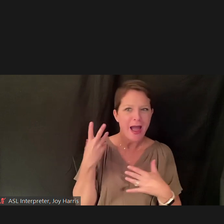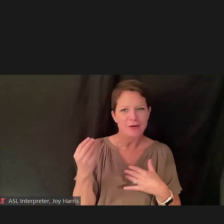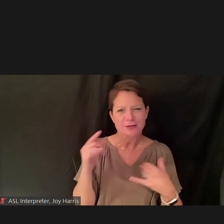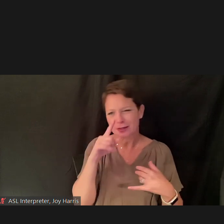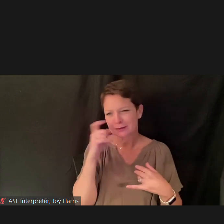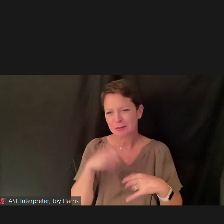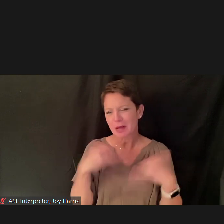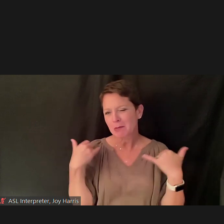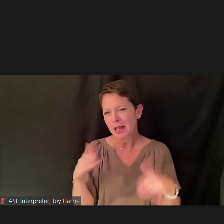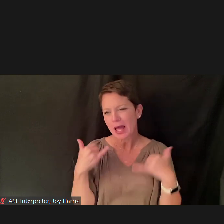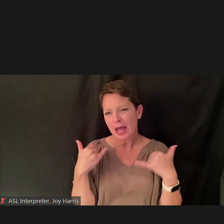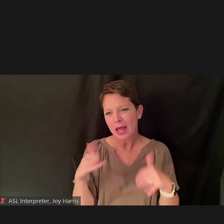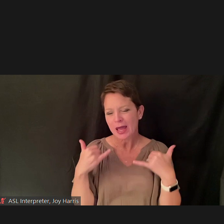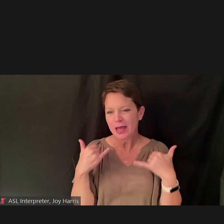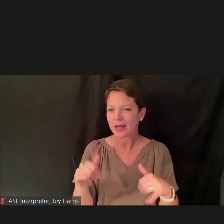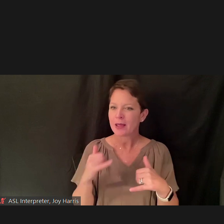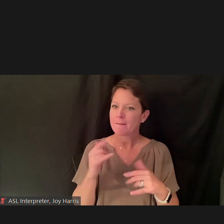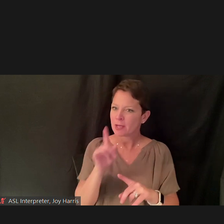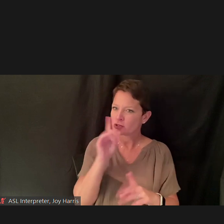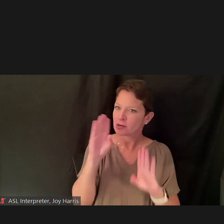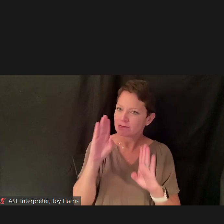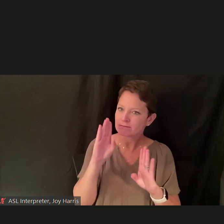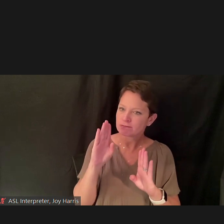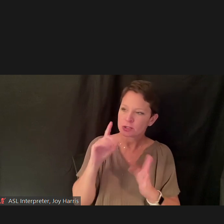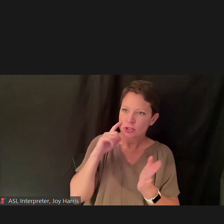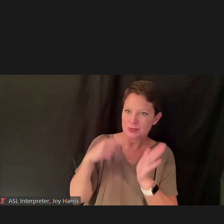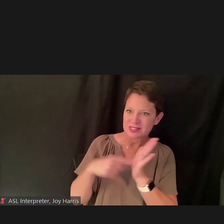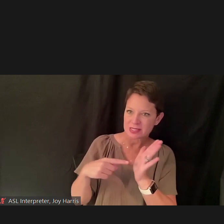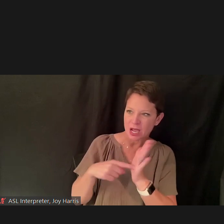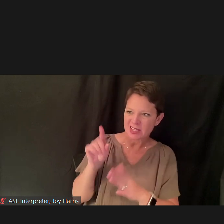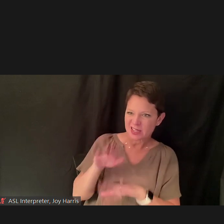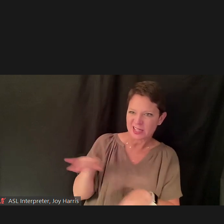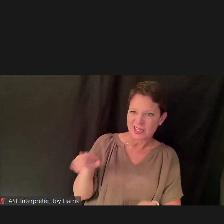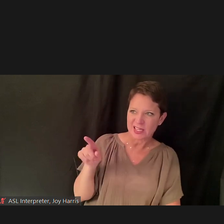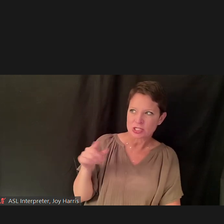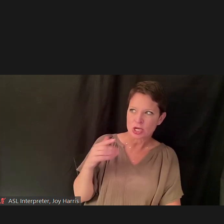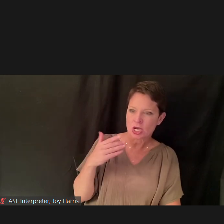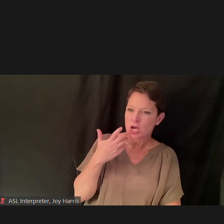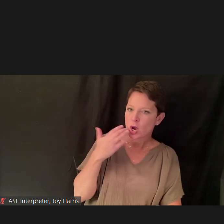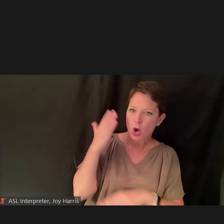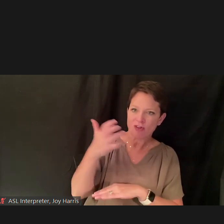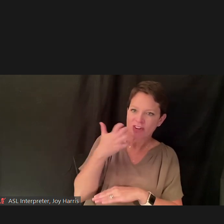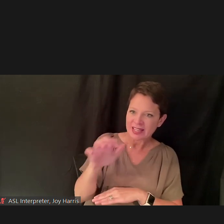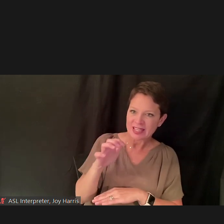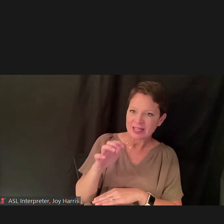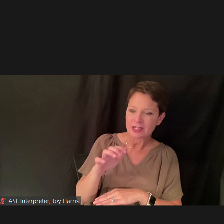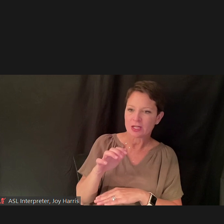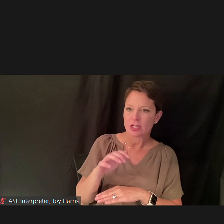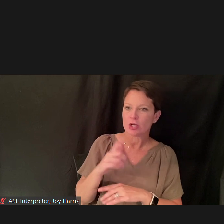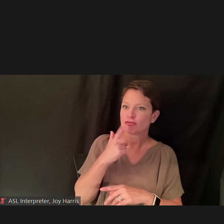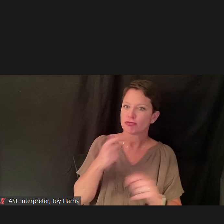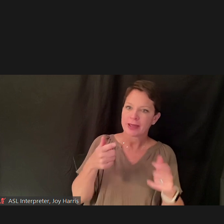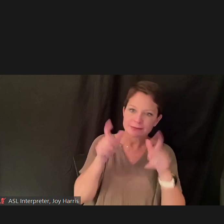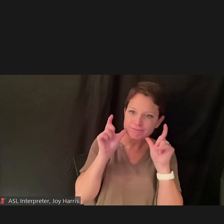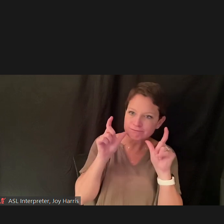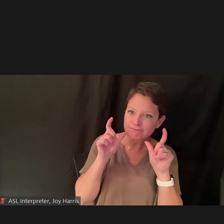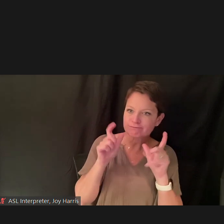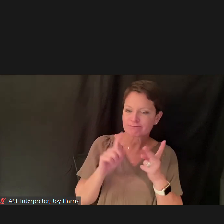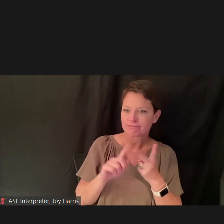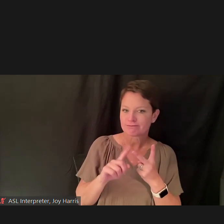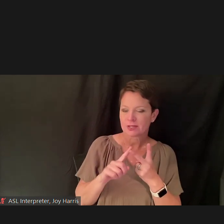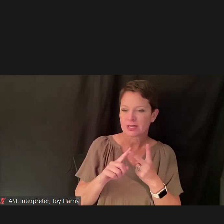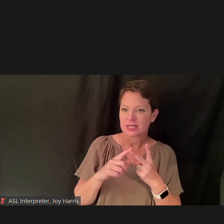Sabemos que a los niños les gusta jugar afuera en el calor. Así que signos de que pueden